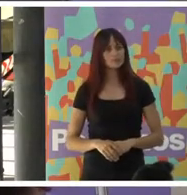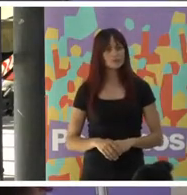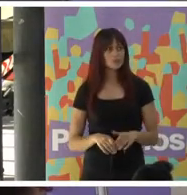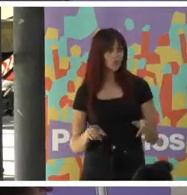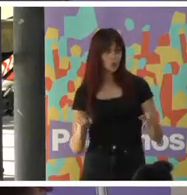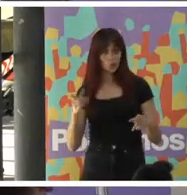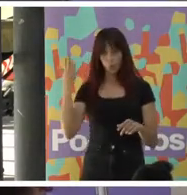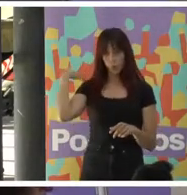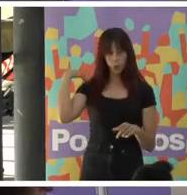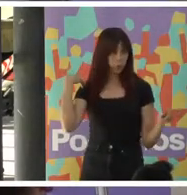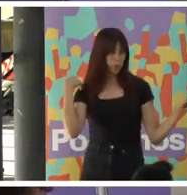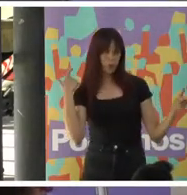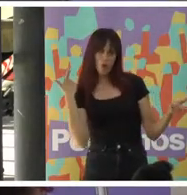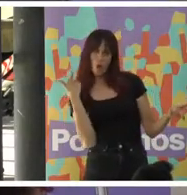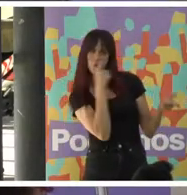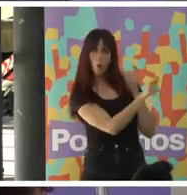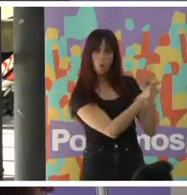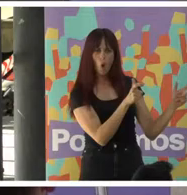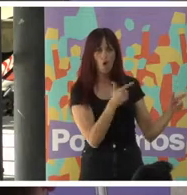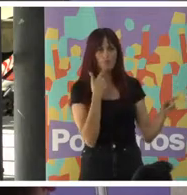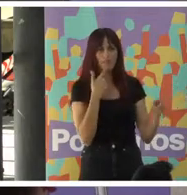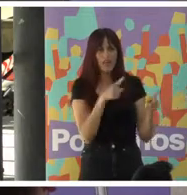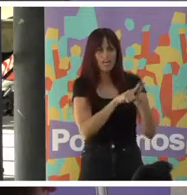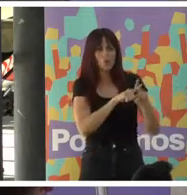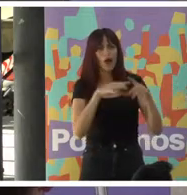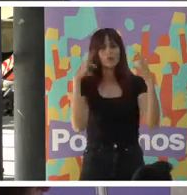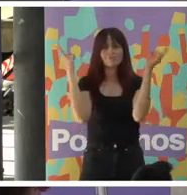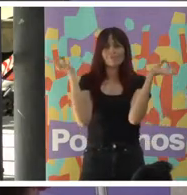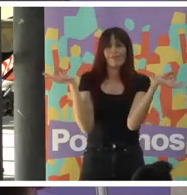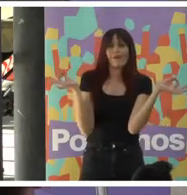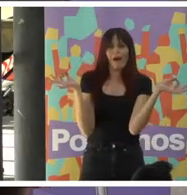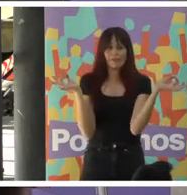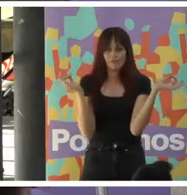todo. A Yone Belarra la llamaron Gandhi, a los demás